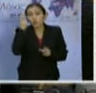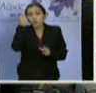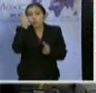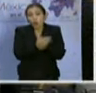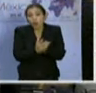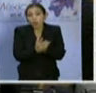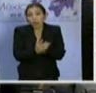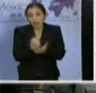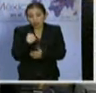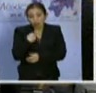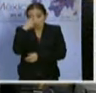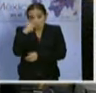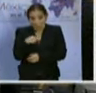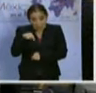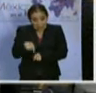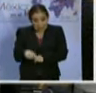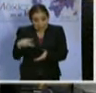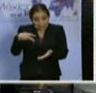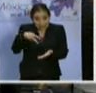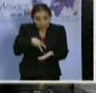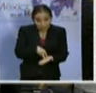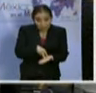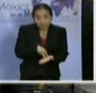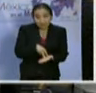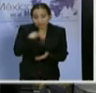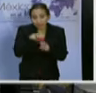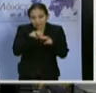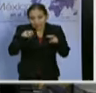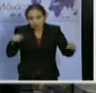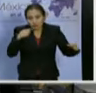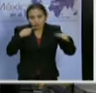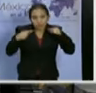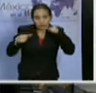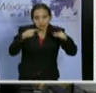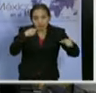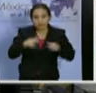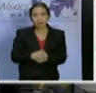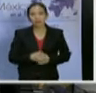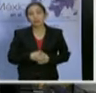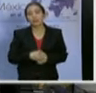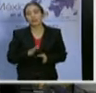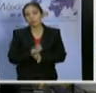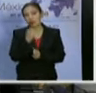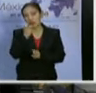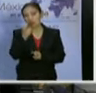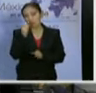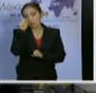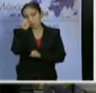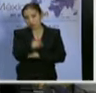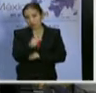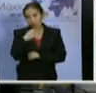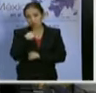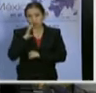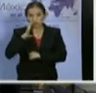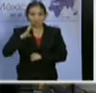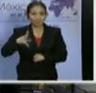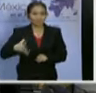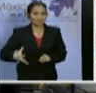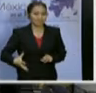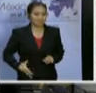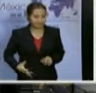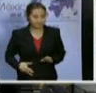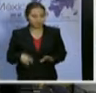no mexicana presente en esta mesa de debate. Por ello y por ello mismo, para mí es un honor y es